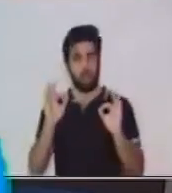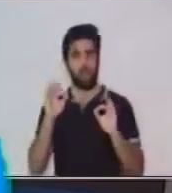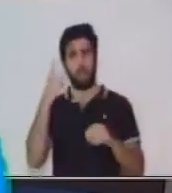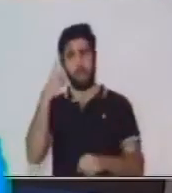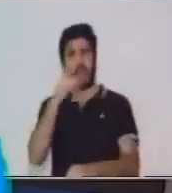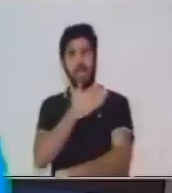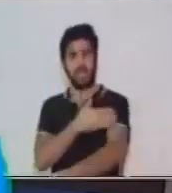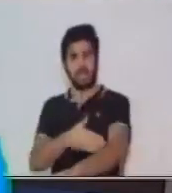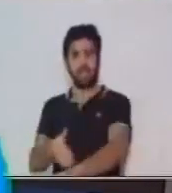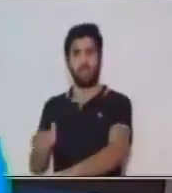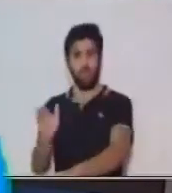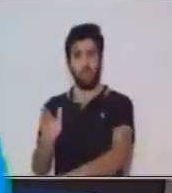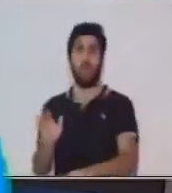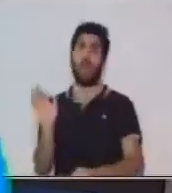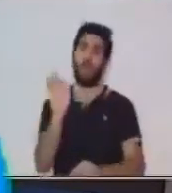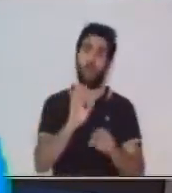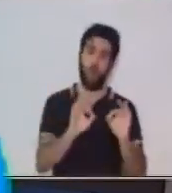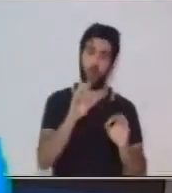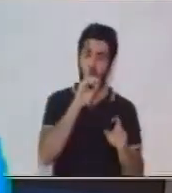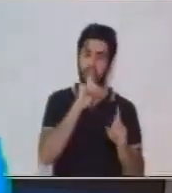ser también, ¿qué más?